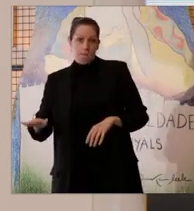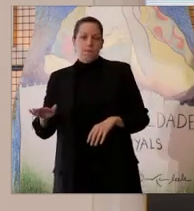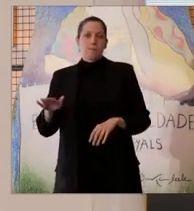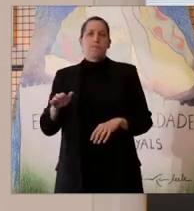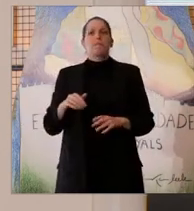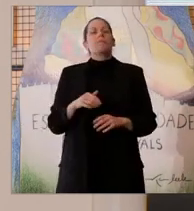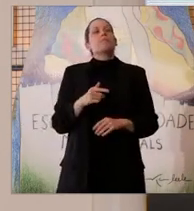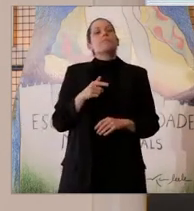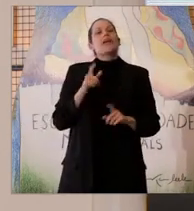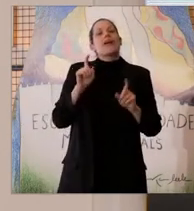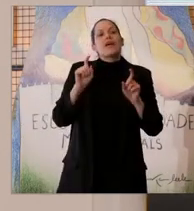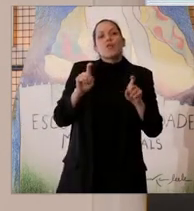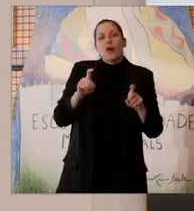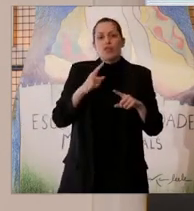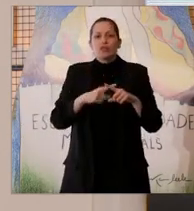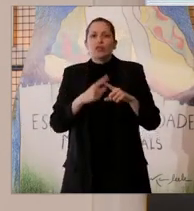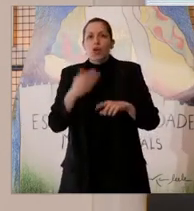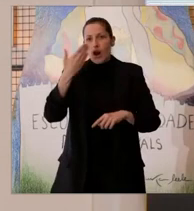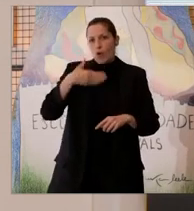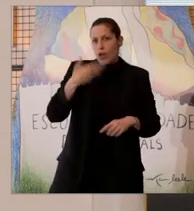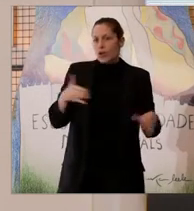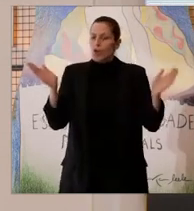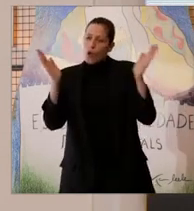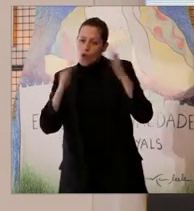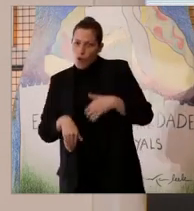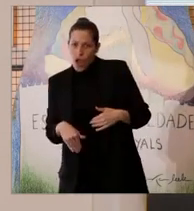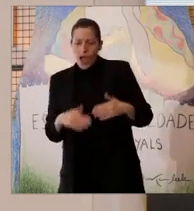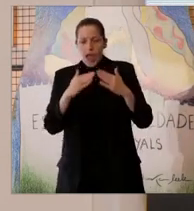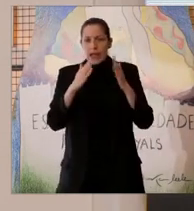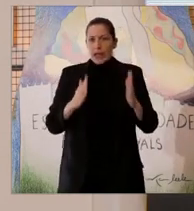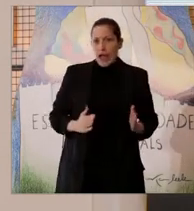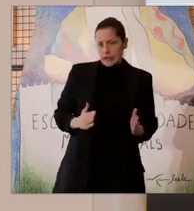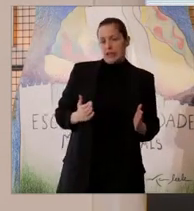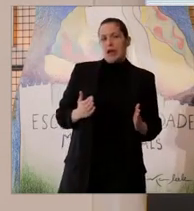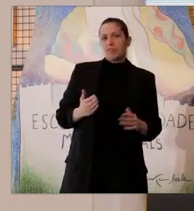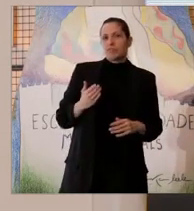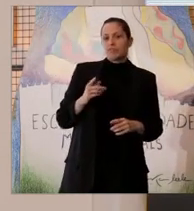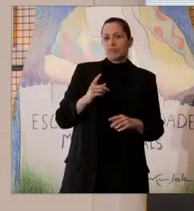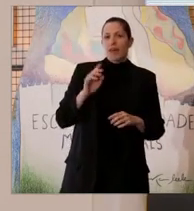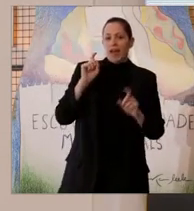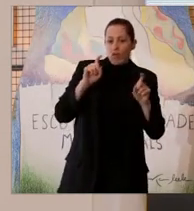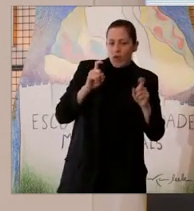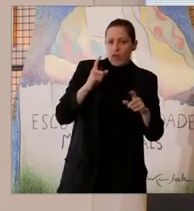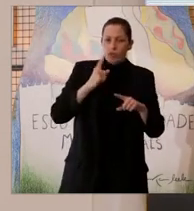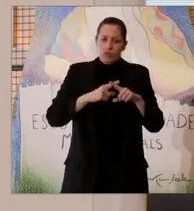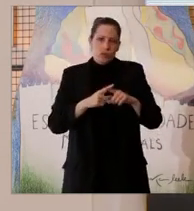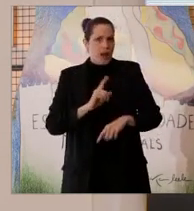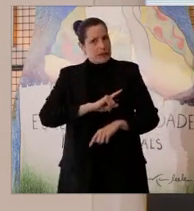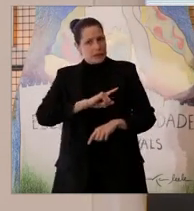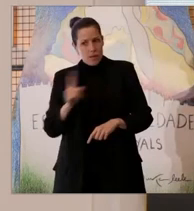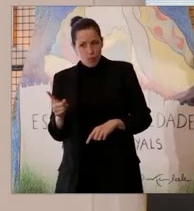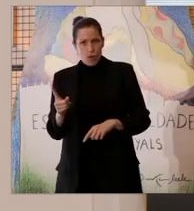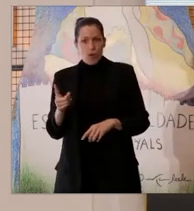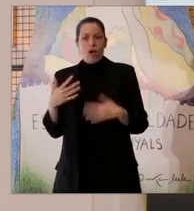colegios y no tienen educación sexual en sus casas recurren a los dispositivos móviles y los dispositivos móviles cada vez los tienen